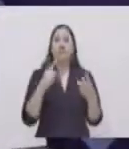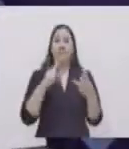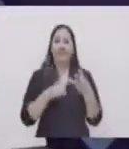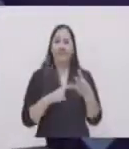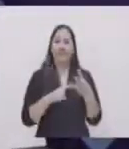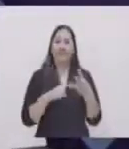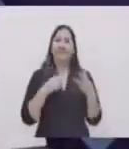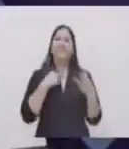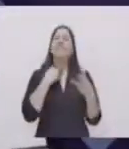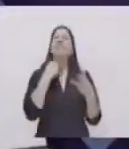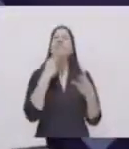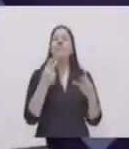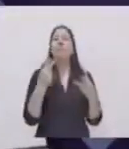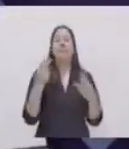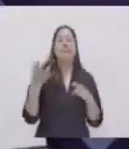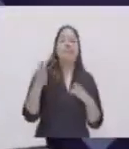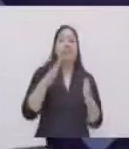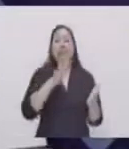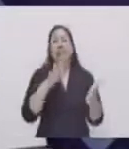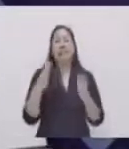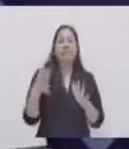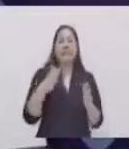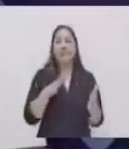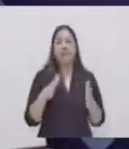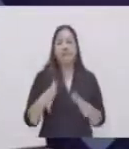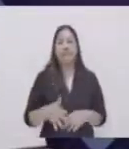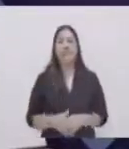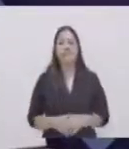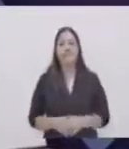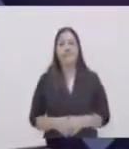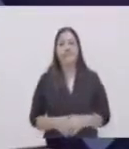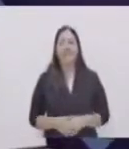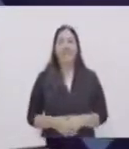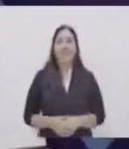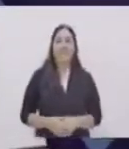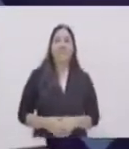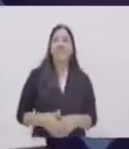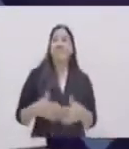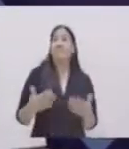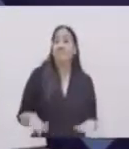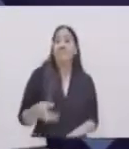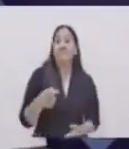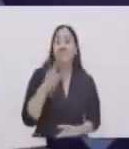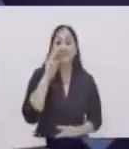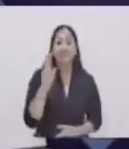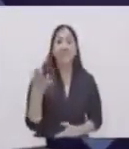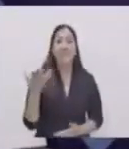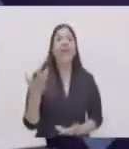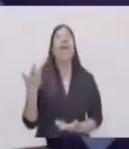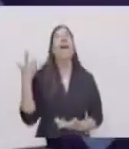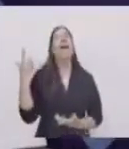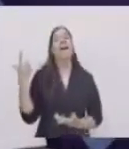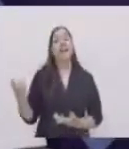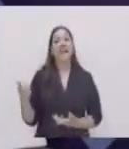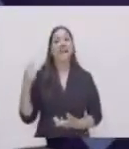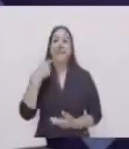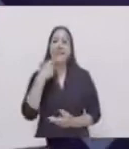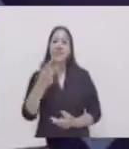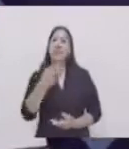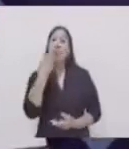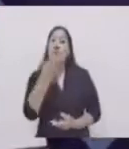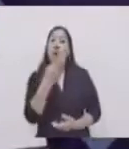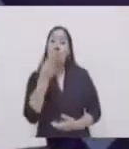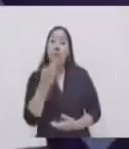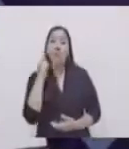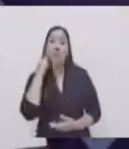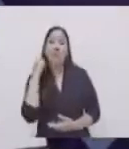lo hicimos fuerte y la tercera vez lo hicimos en un momento intermedio. Entonces, se dan cuenta, los sonidos